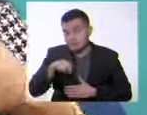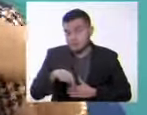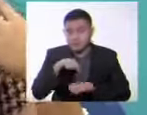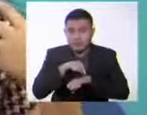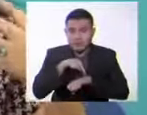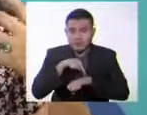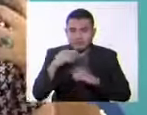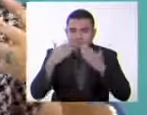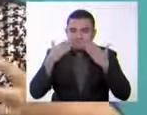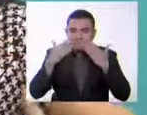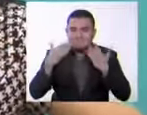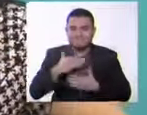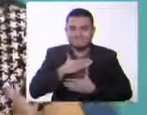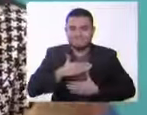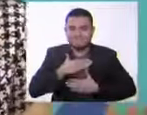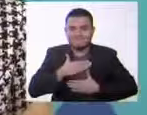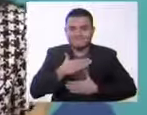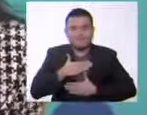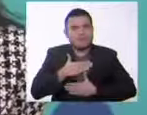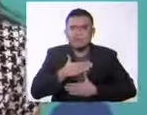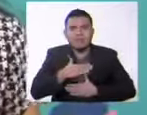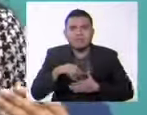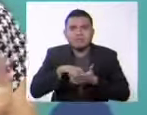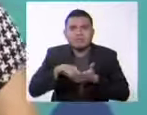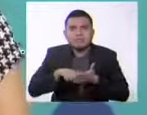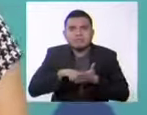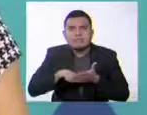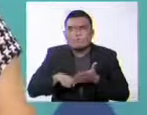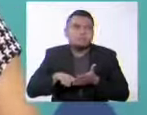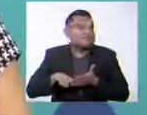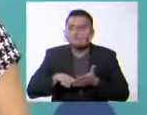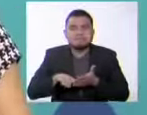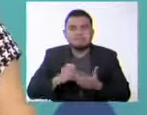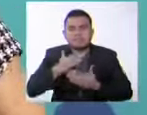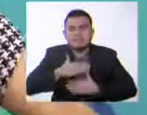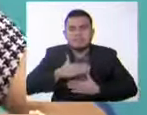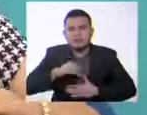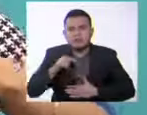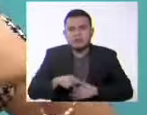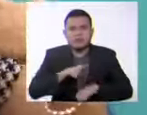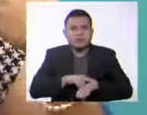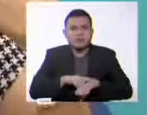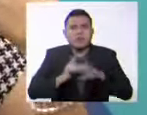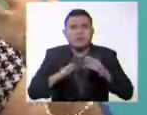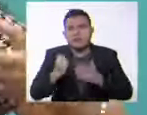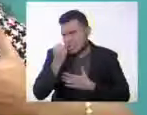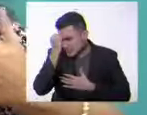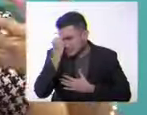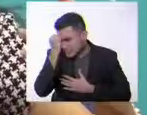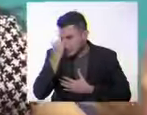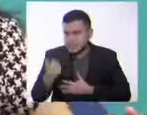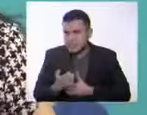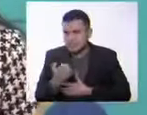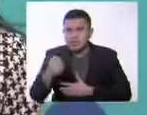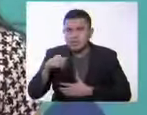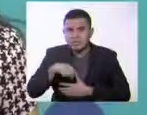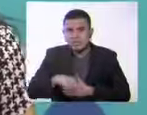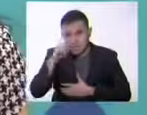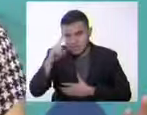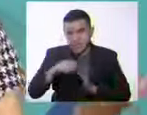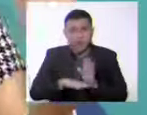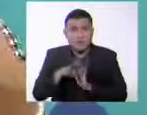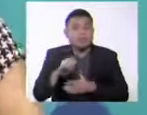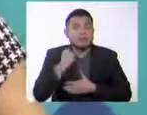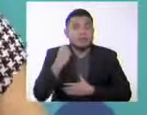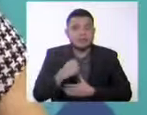para divertirnos, no deben de apuntarlo todo, deben de saber que es un espacio para aprender y tomar esas ideas más